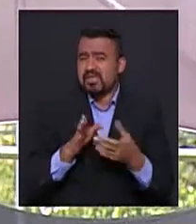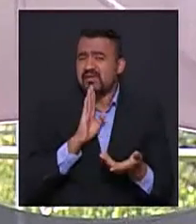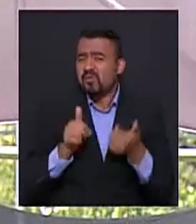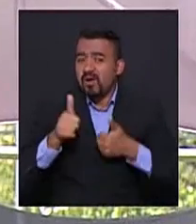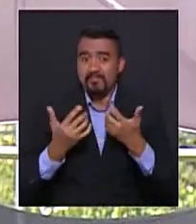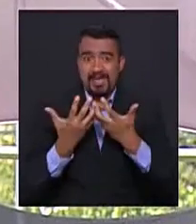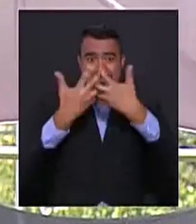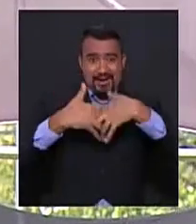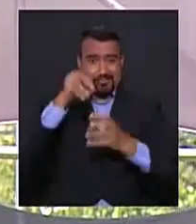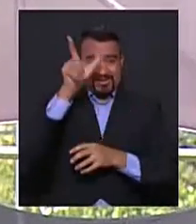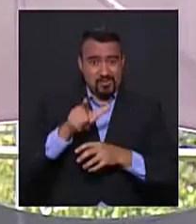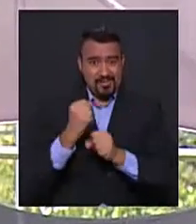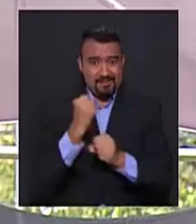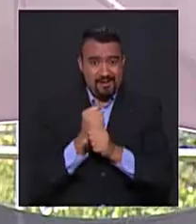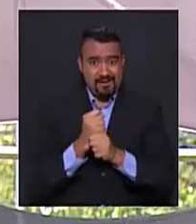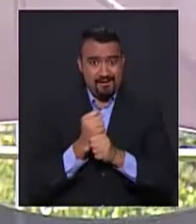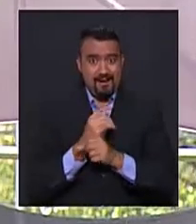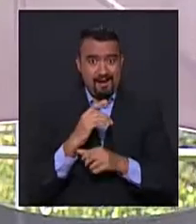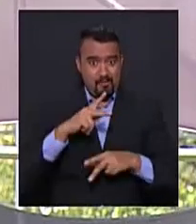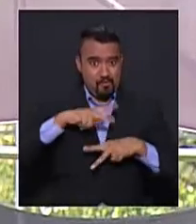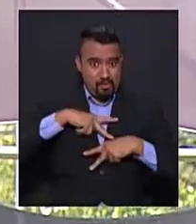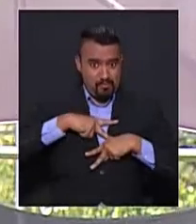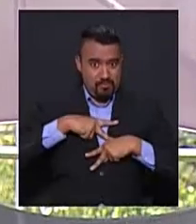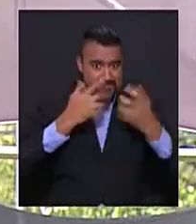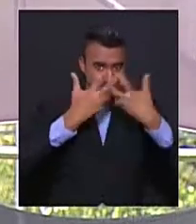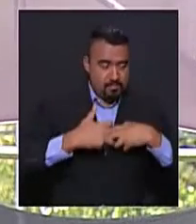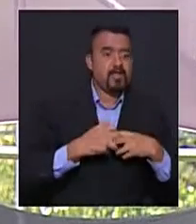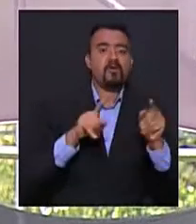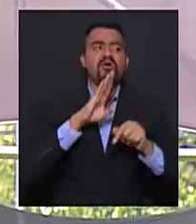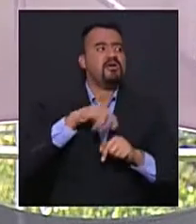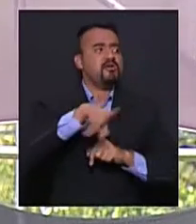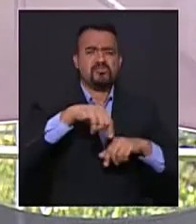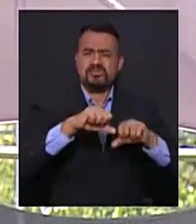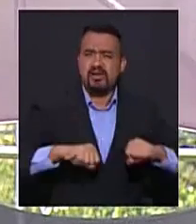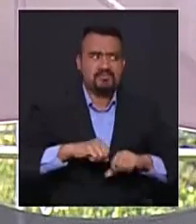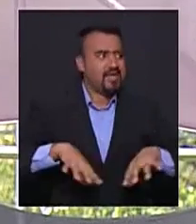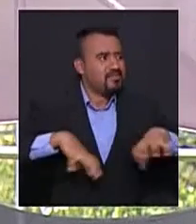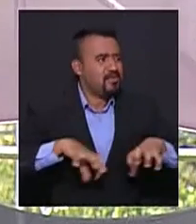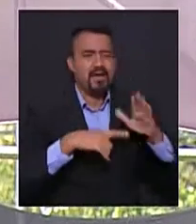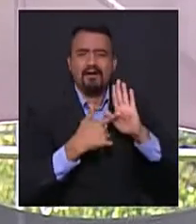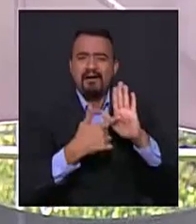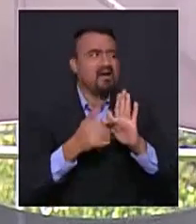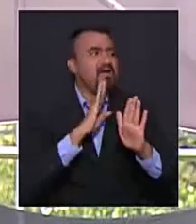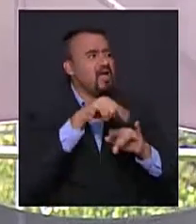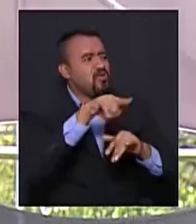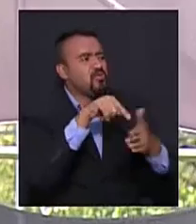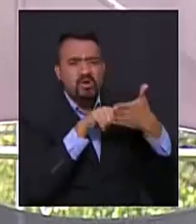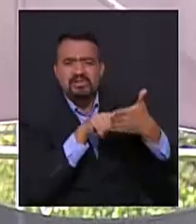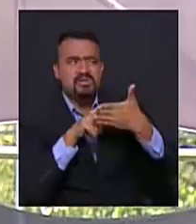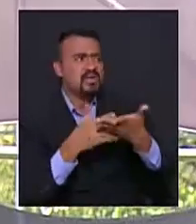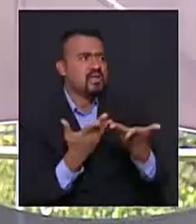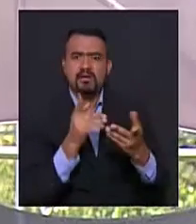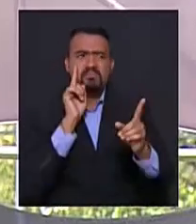nuestros empresarios. Estos hombres que reflejaban en sus actos el valor del trabajo duro y los